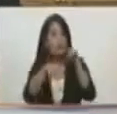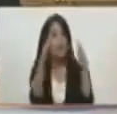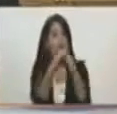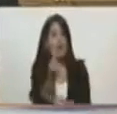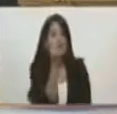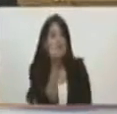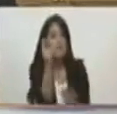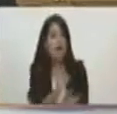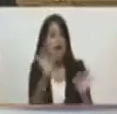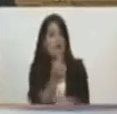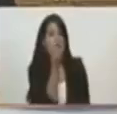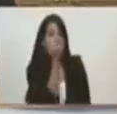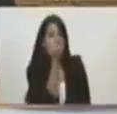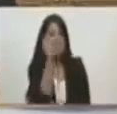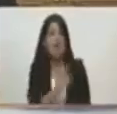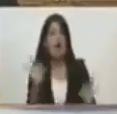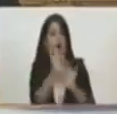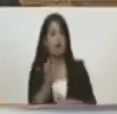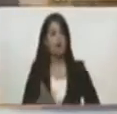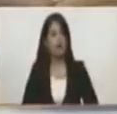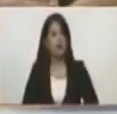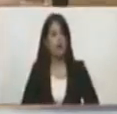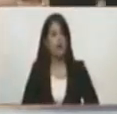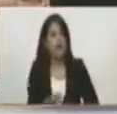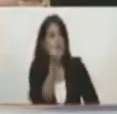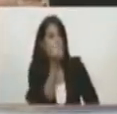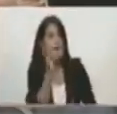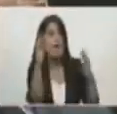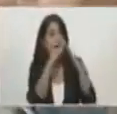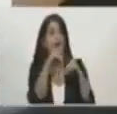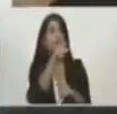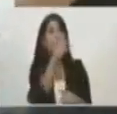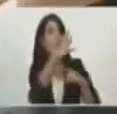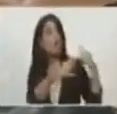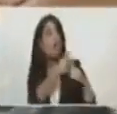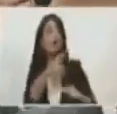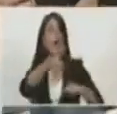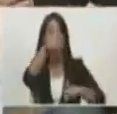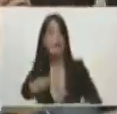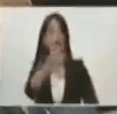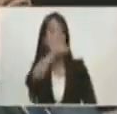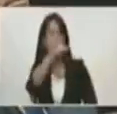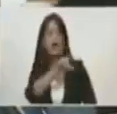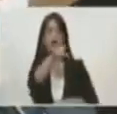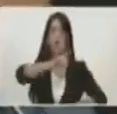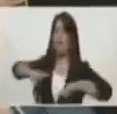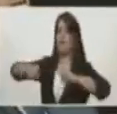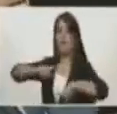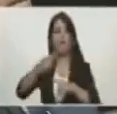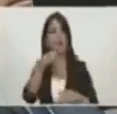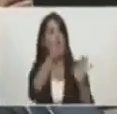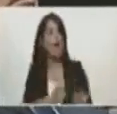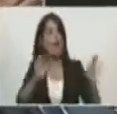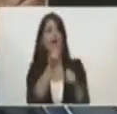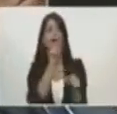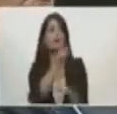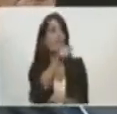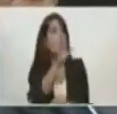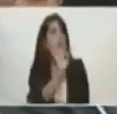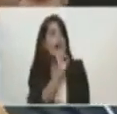has construido una vivienda. Y tienes 4 años mandando en Caracas, Richard Blanco. No has construido